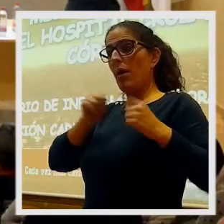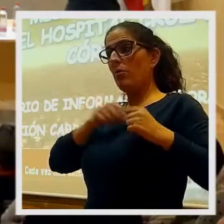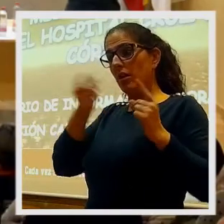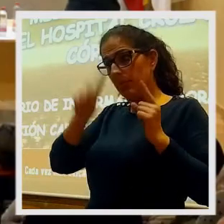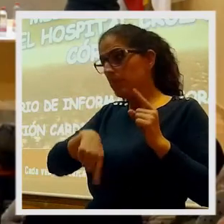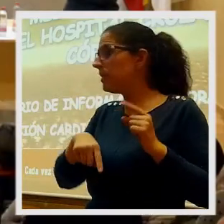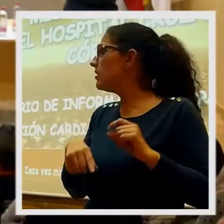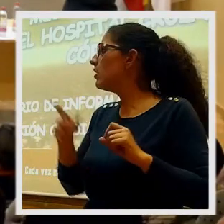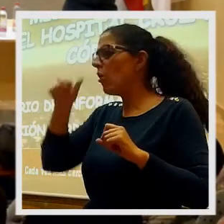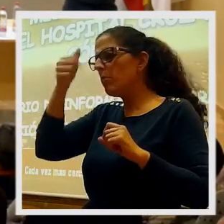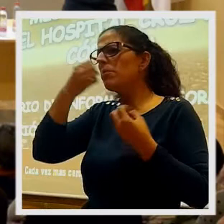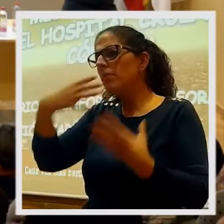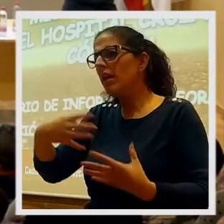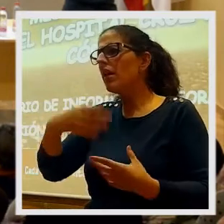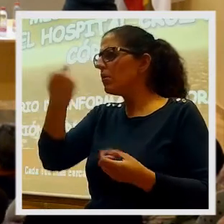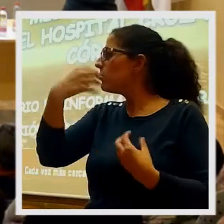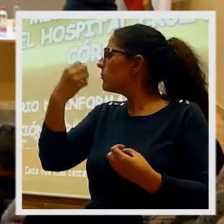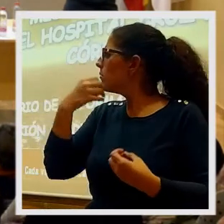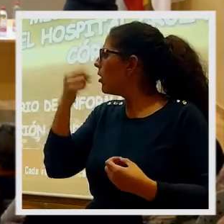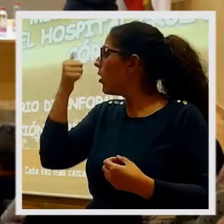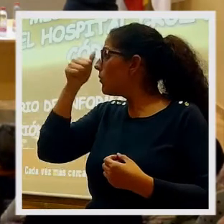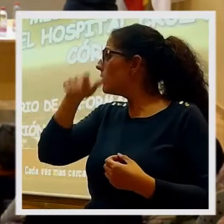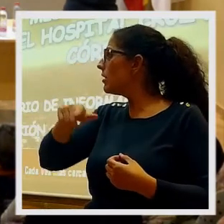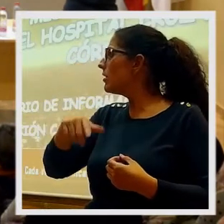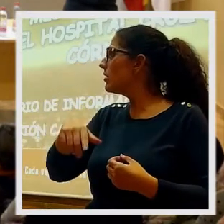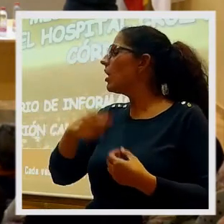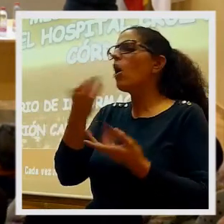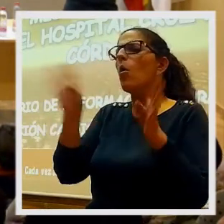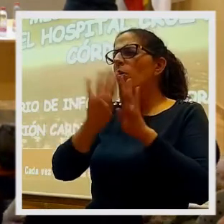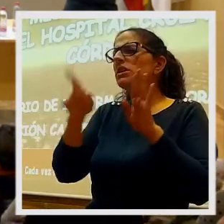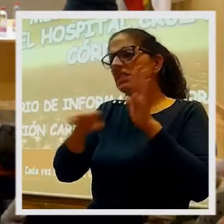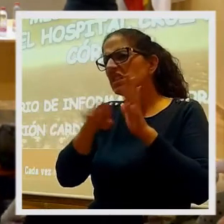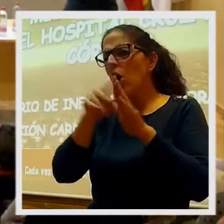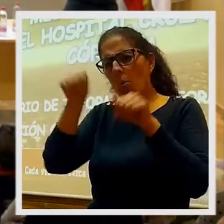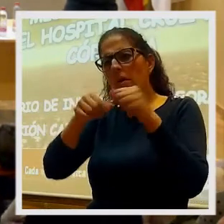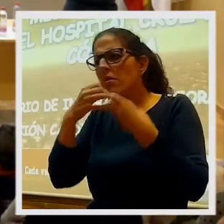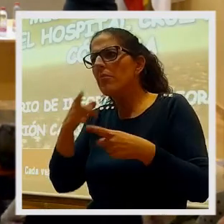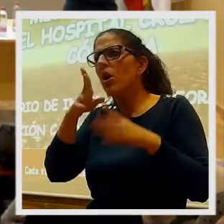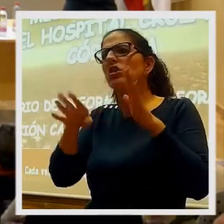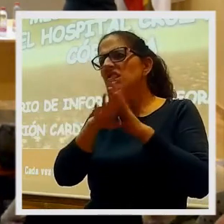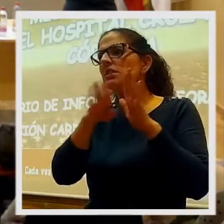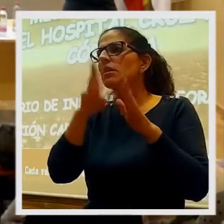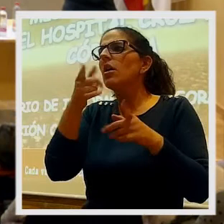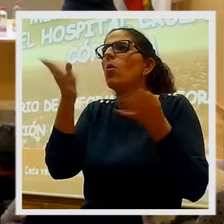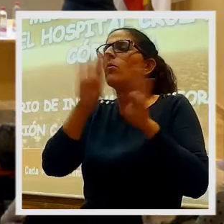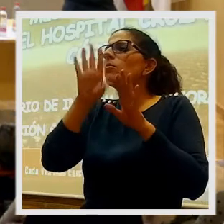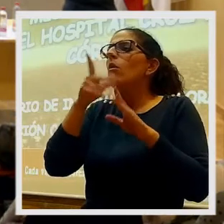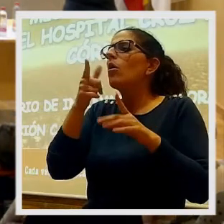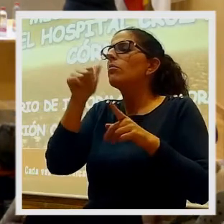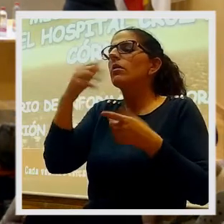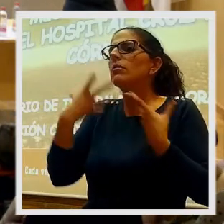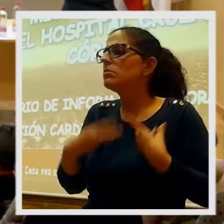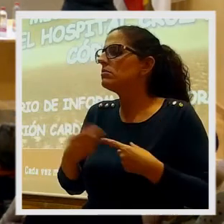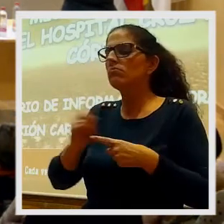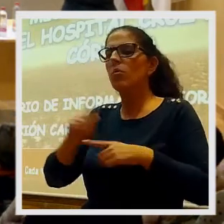salió bien. Pero luego me informaron que el chico no salía de la UCI porque entró en una depresión y no quería